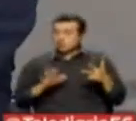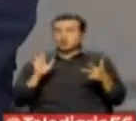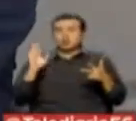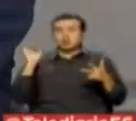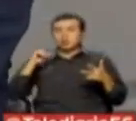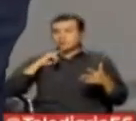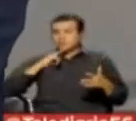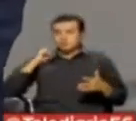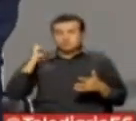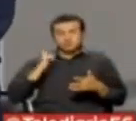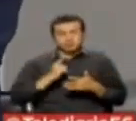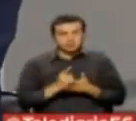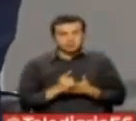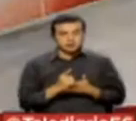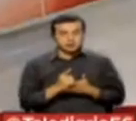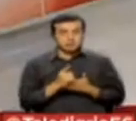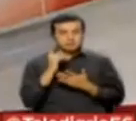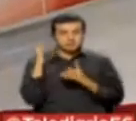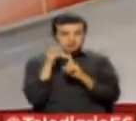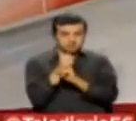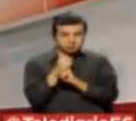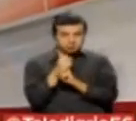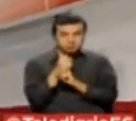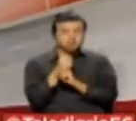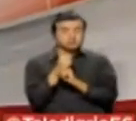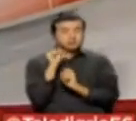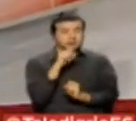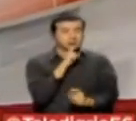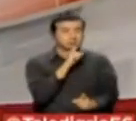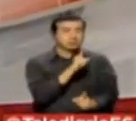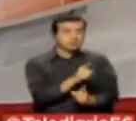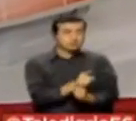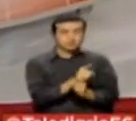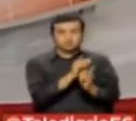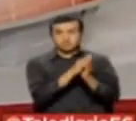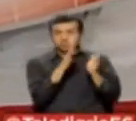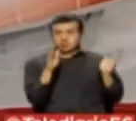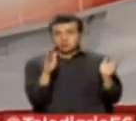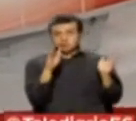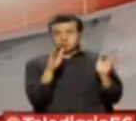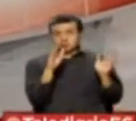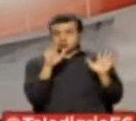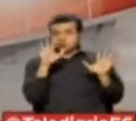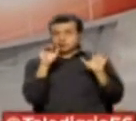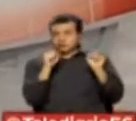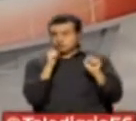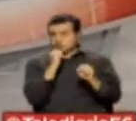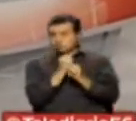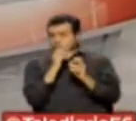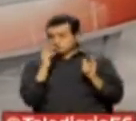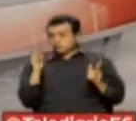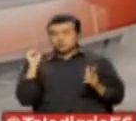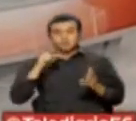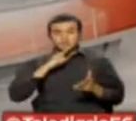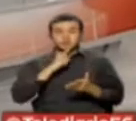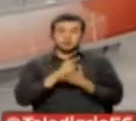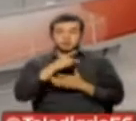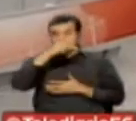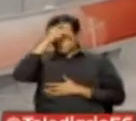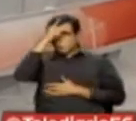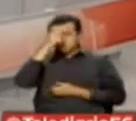puede presentar resultados así que me dio una beca así nos indica pero